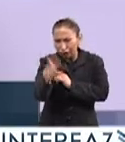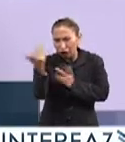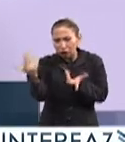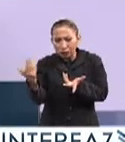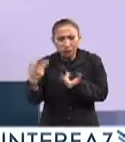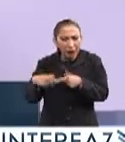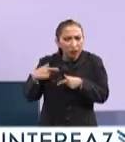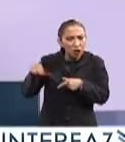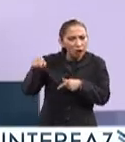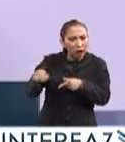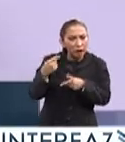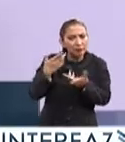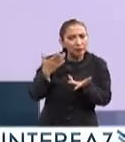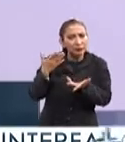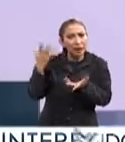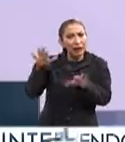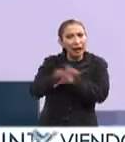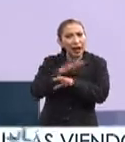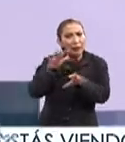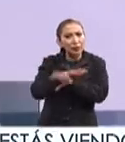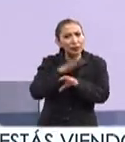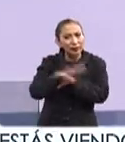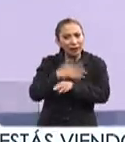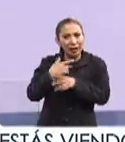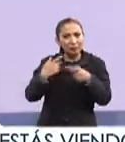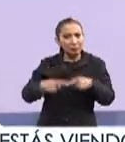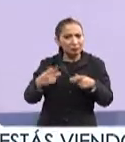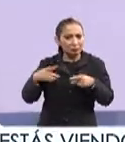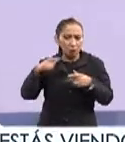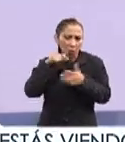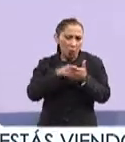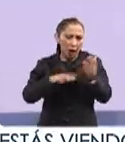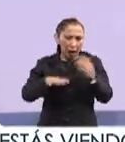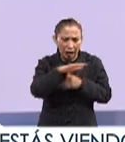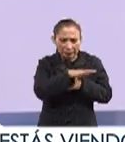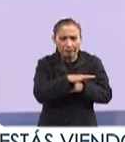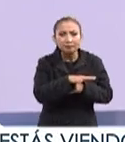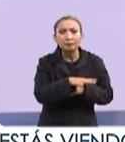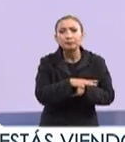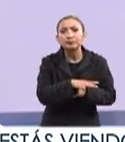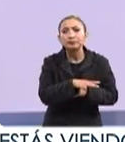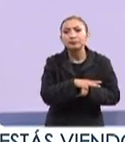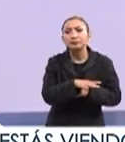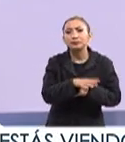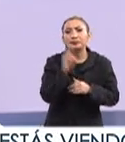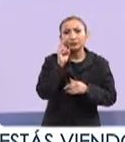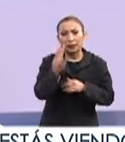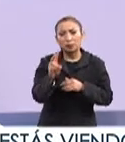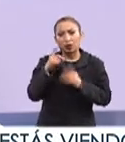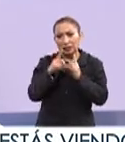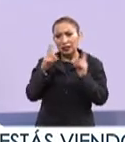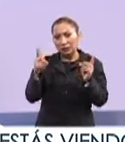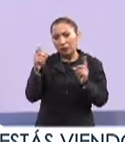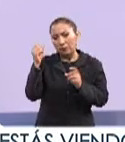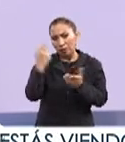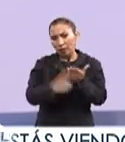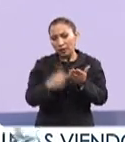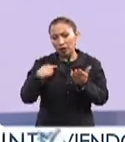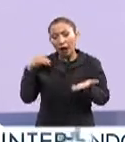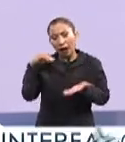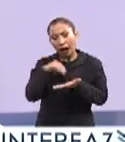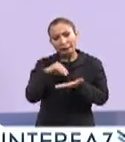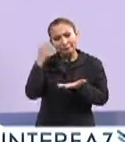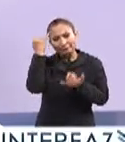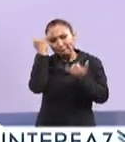estos actores definitorios del cambio de nuestra sociedad. Y es que, bueno, el desarrollo, dentro del desarrollo se